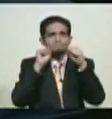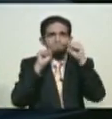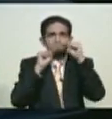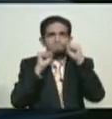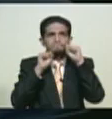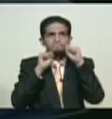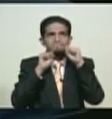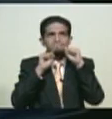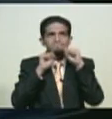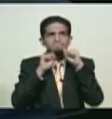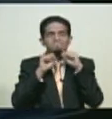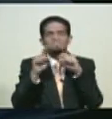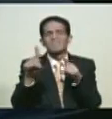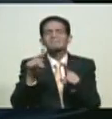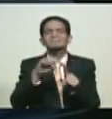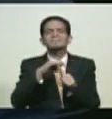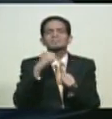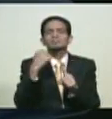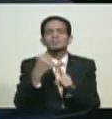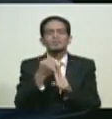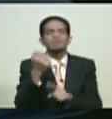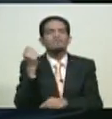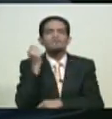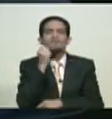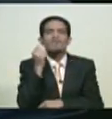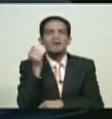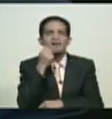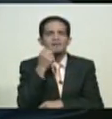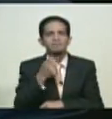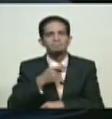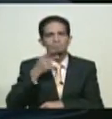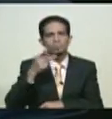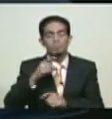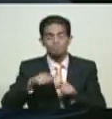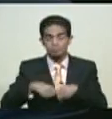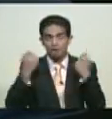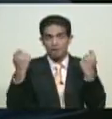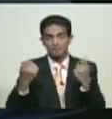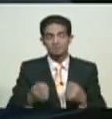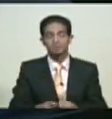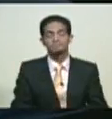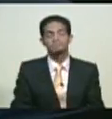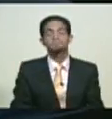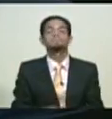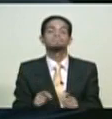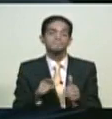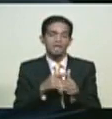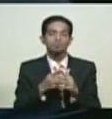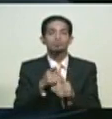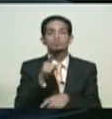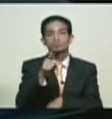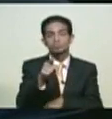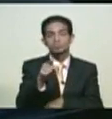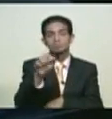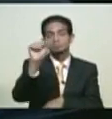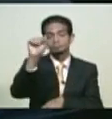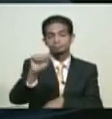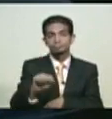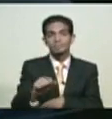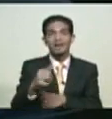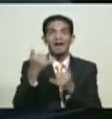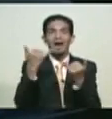la acción de la violencia política como usted bien decía el comienzo es un salto abismal